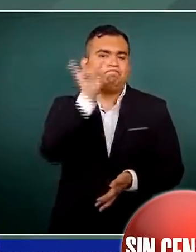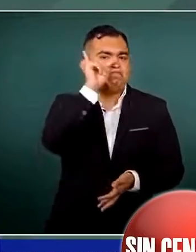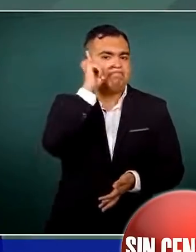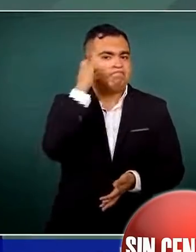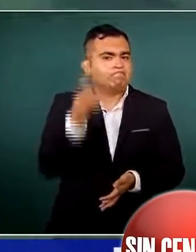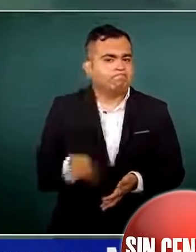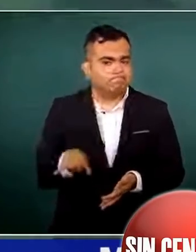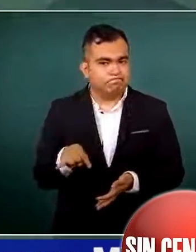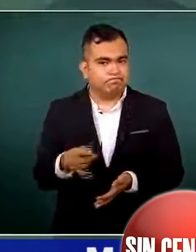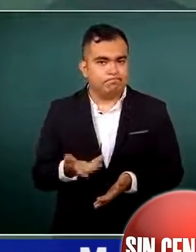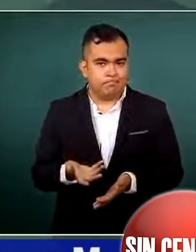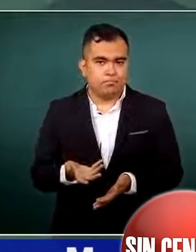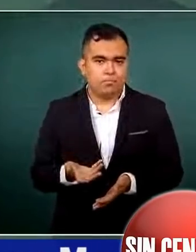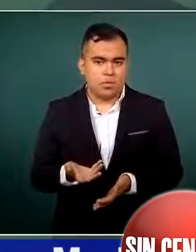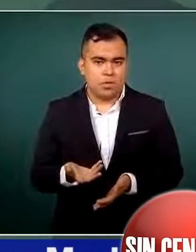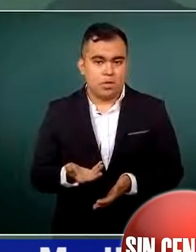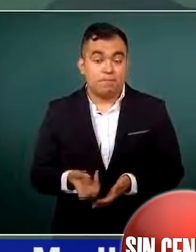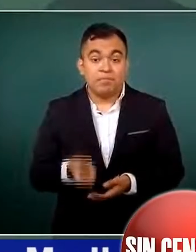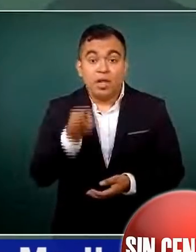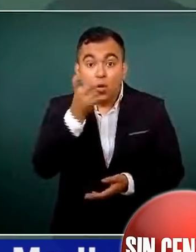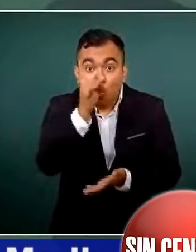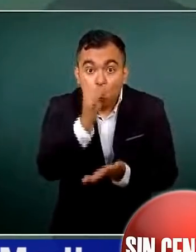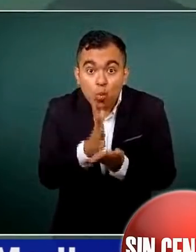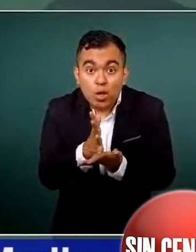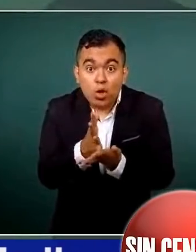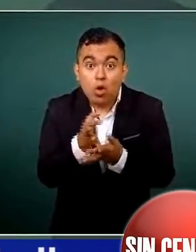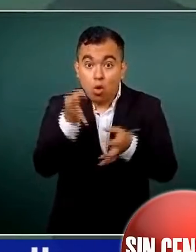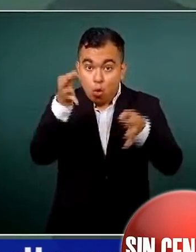Entonces, no solo es el proceso judicial,